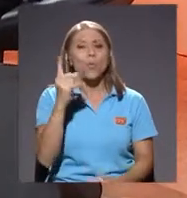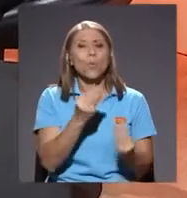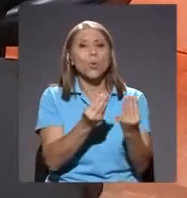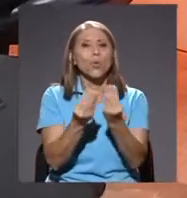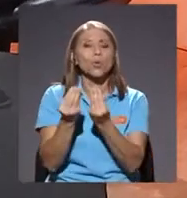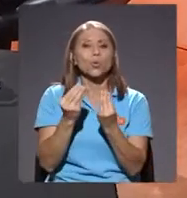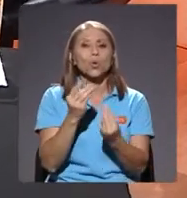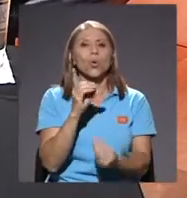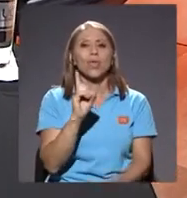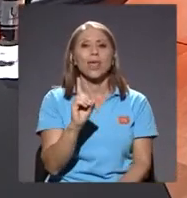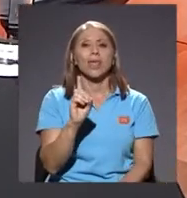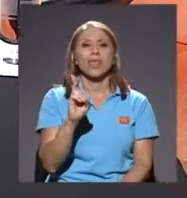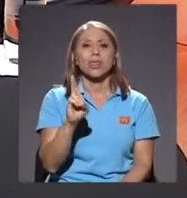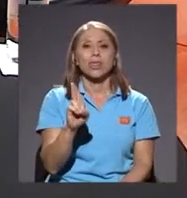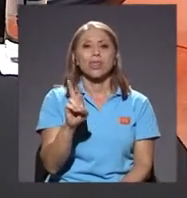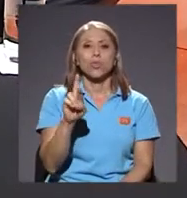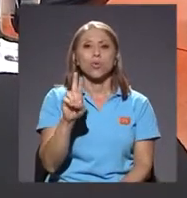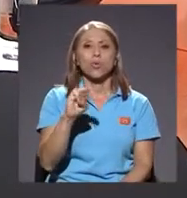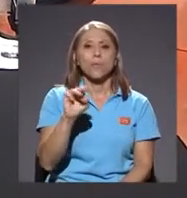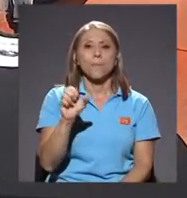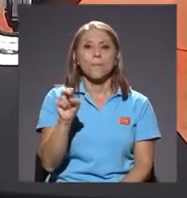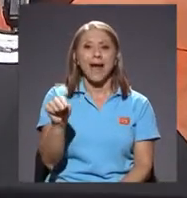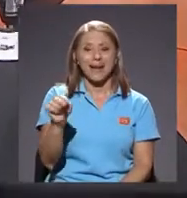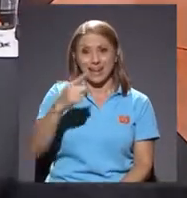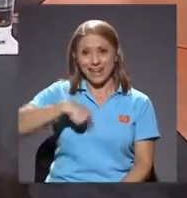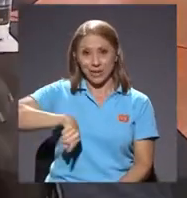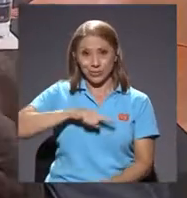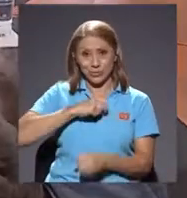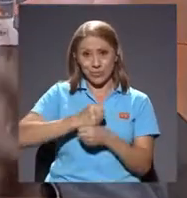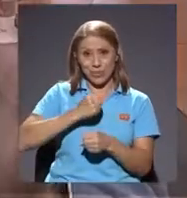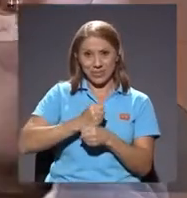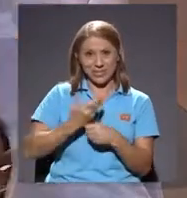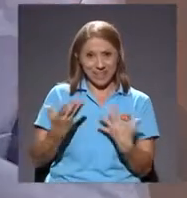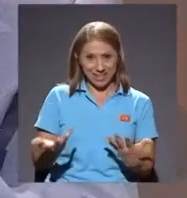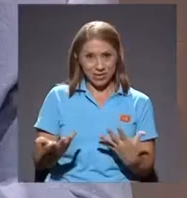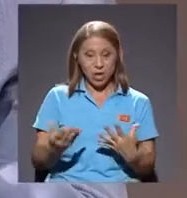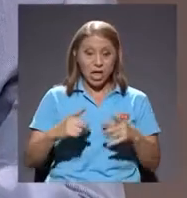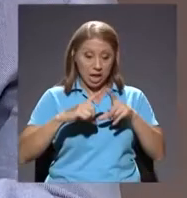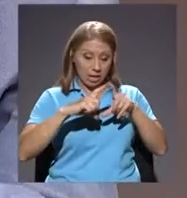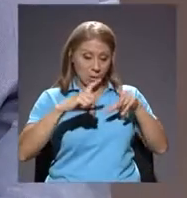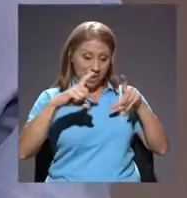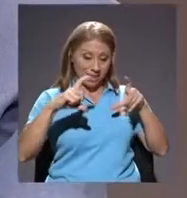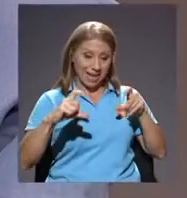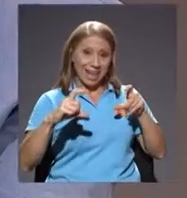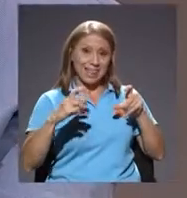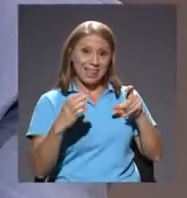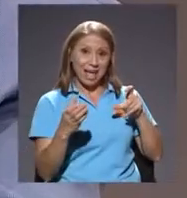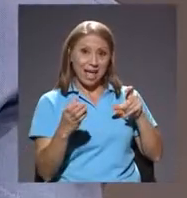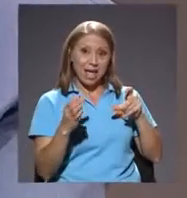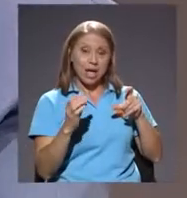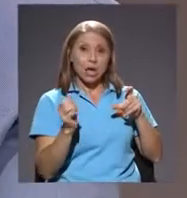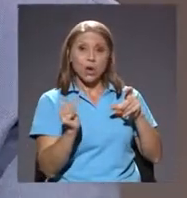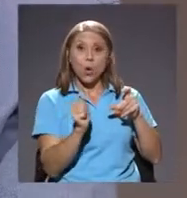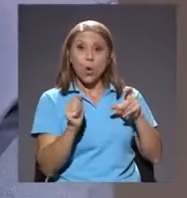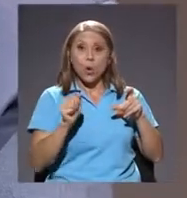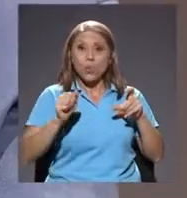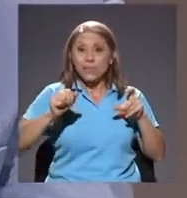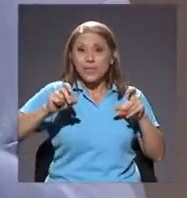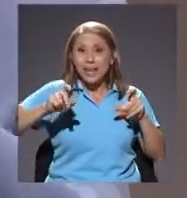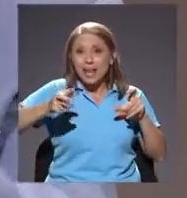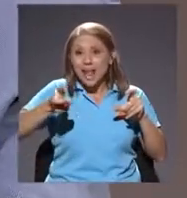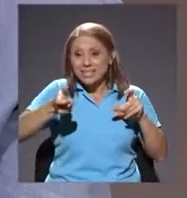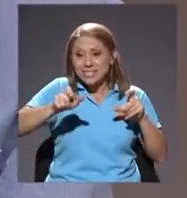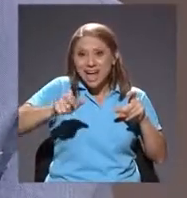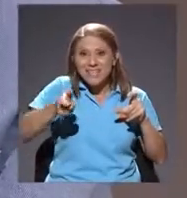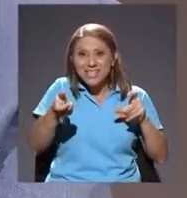estábamos maquillando que era una tarjeta muy bien impresa con las llaves está de paso que ya sé